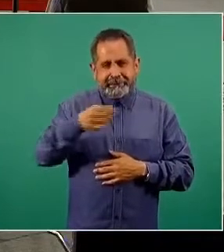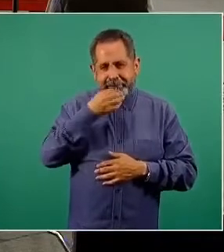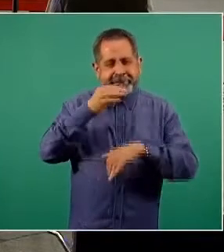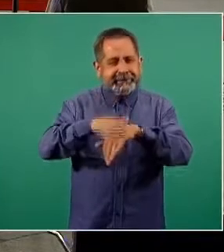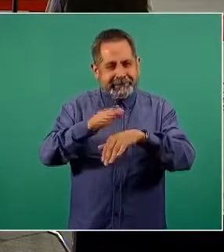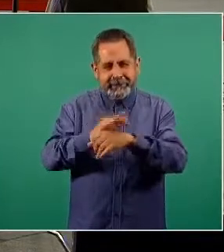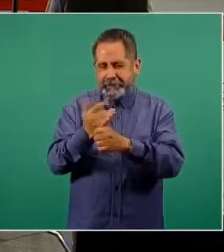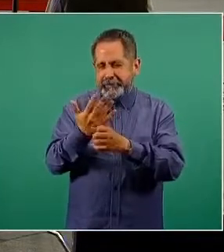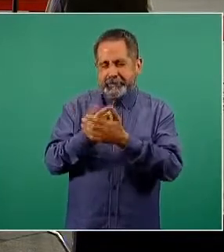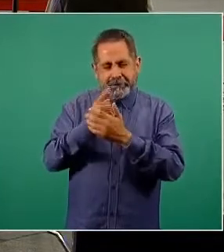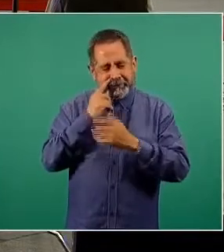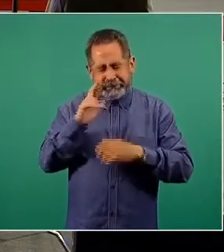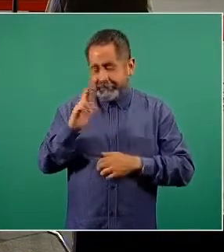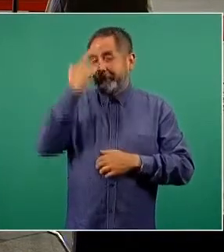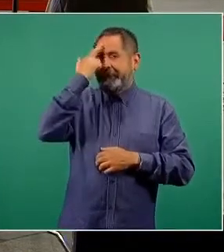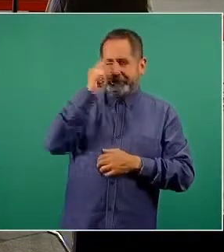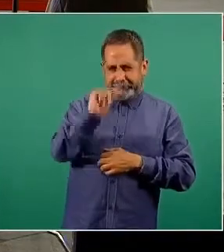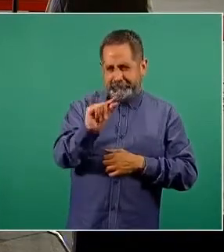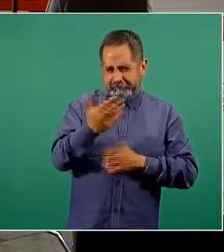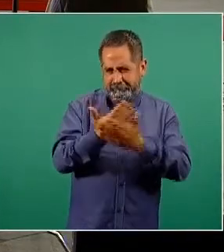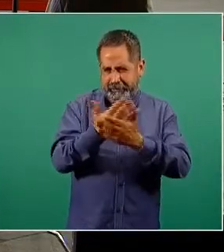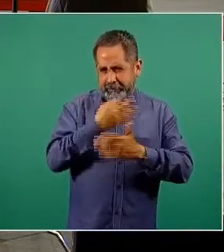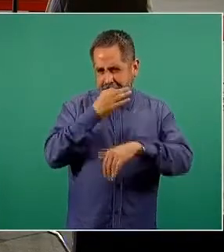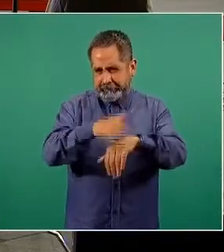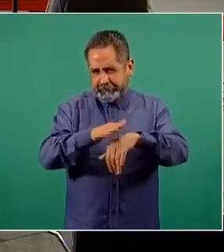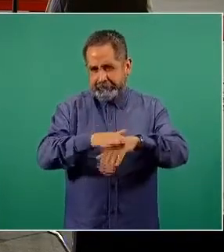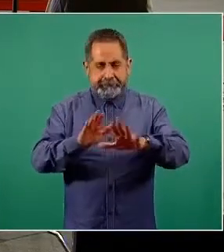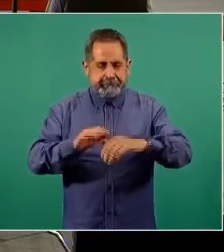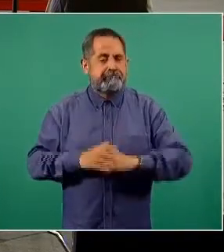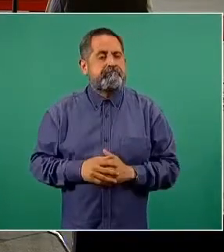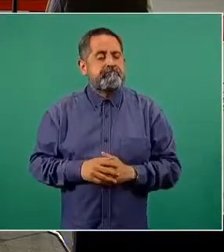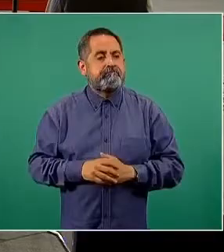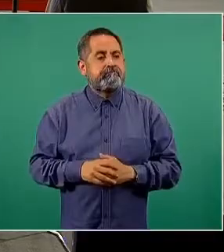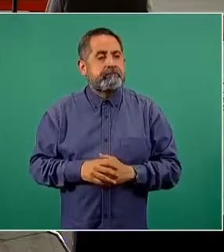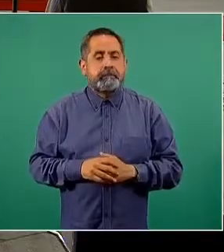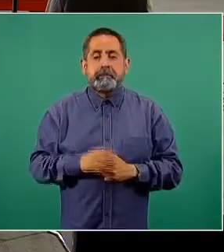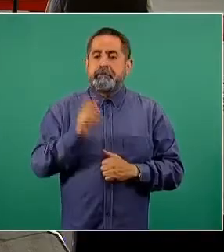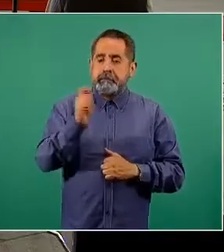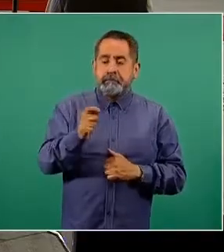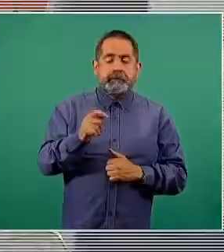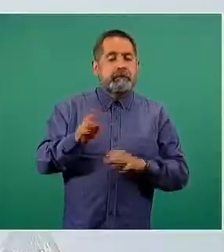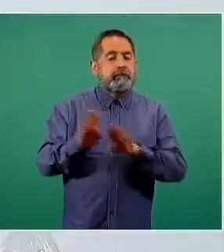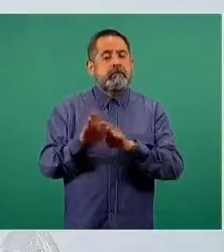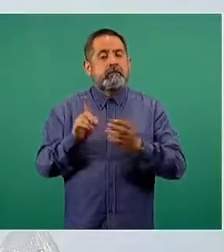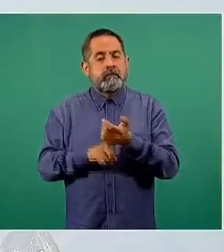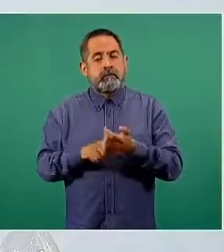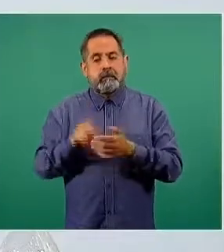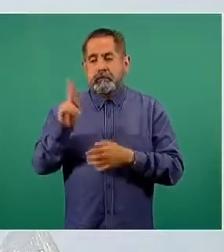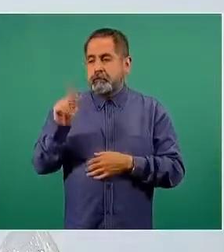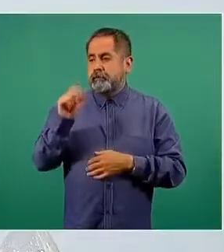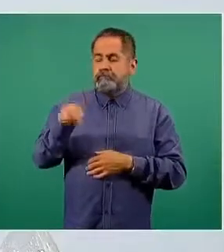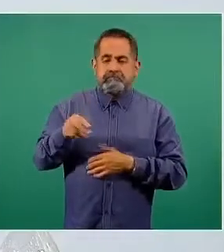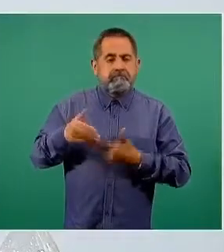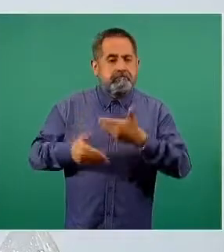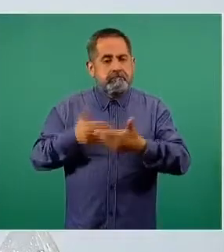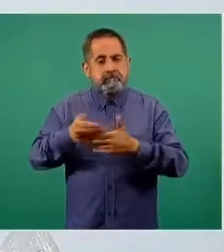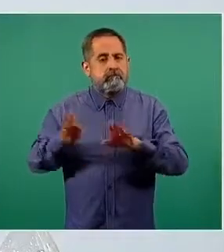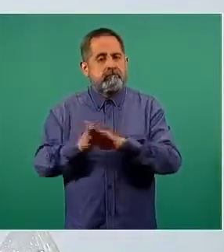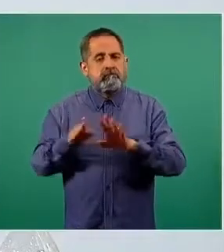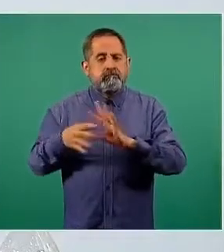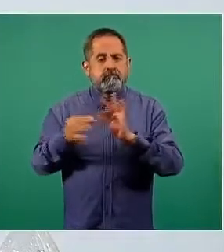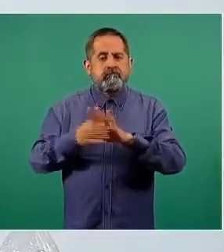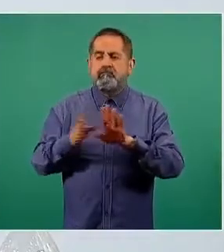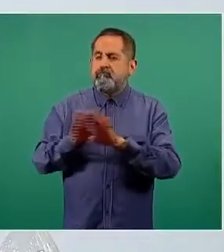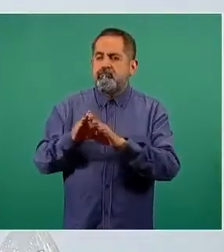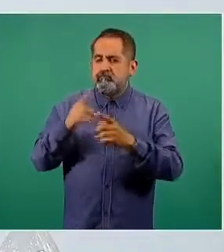debo, pero ahorita me vienen a la cabeza. Y sobre todo recordarles que estas estrategias pues nos están